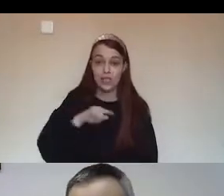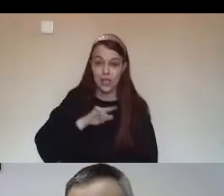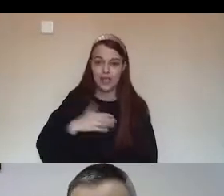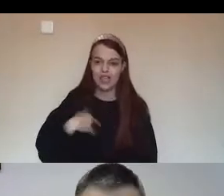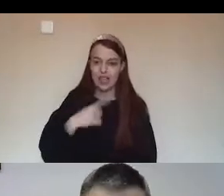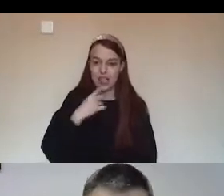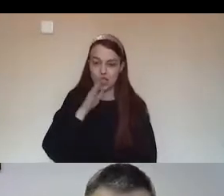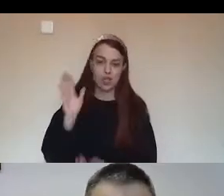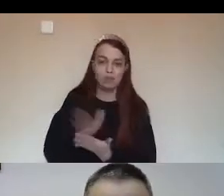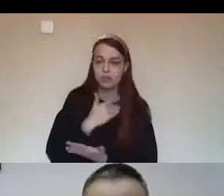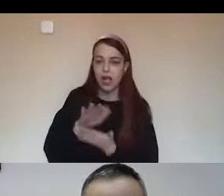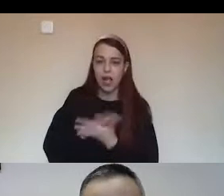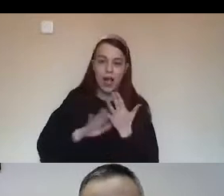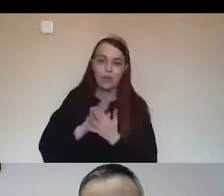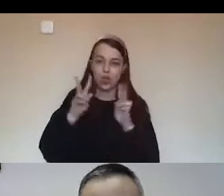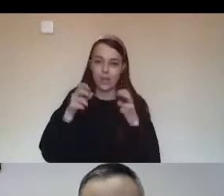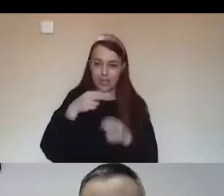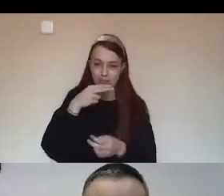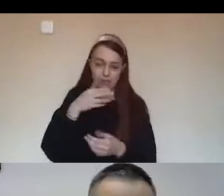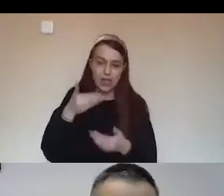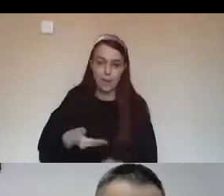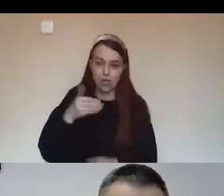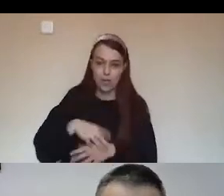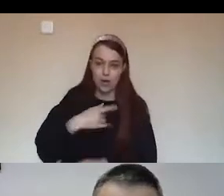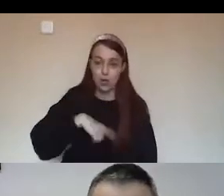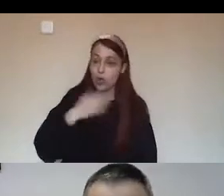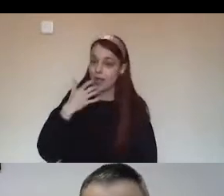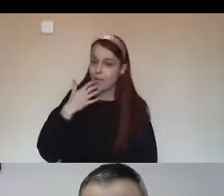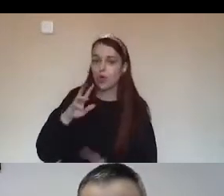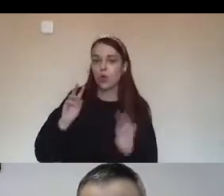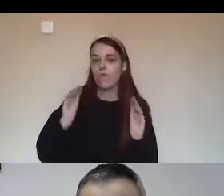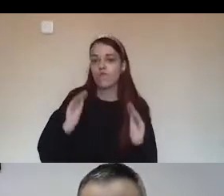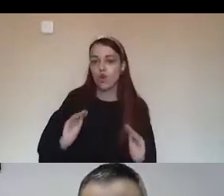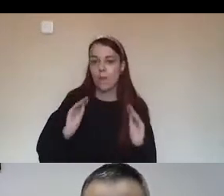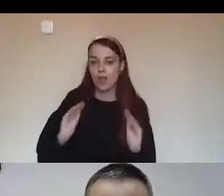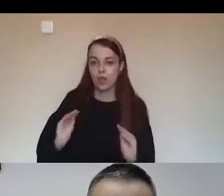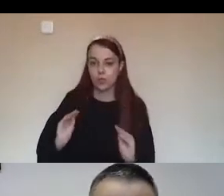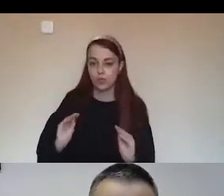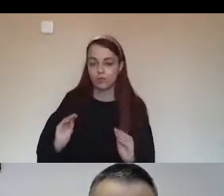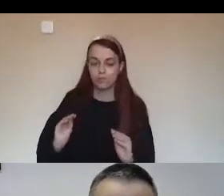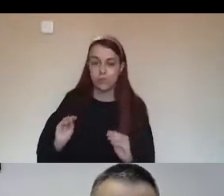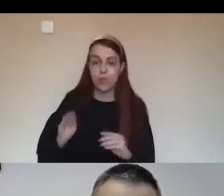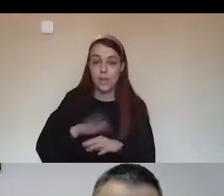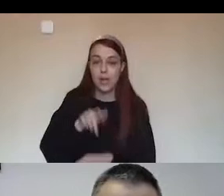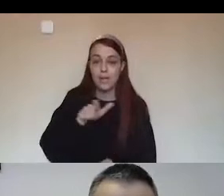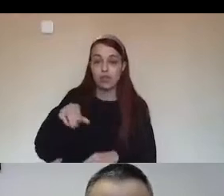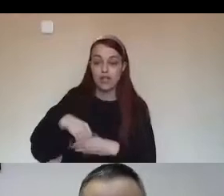de algunas cuestiones importantes para nosotros. Por ejemplo, la formación. Nosotros hacemos para todo el personal permanente y temporal